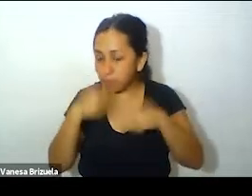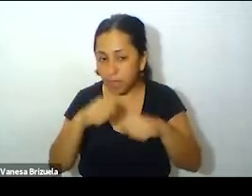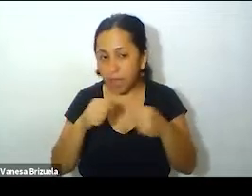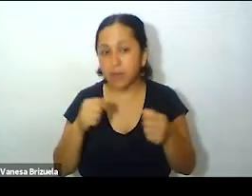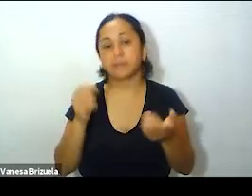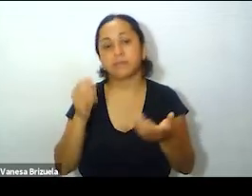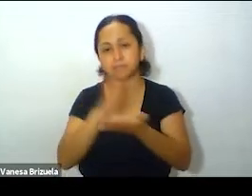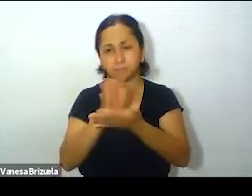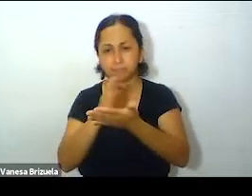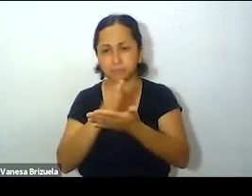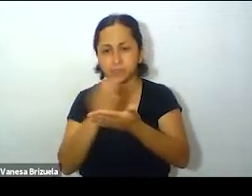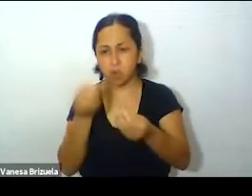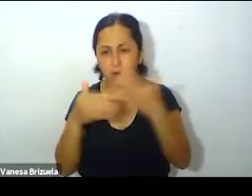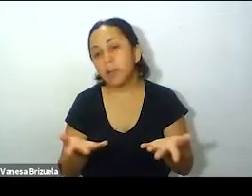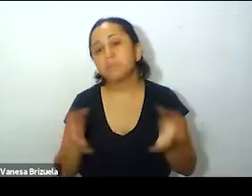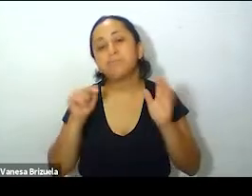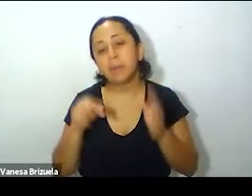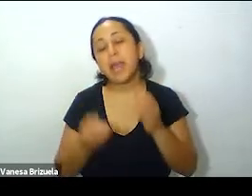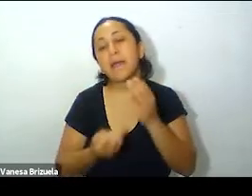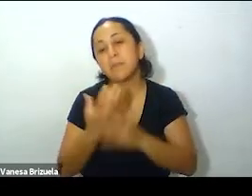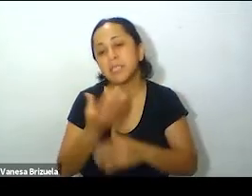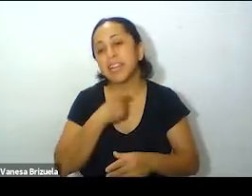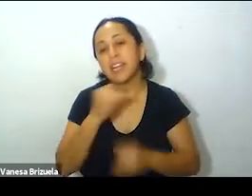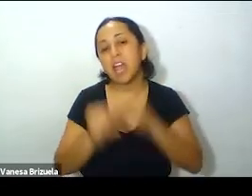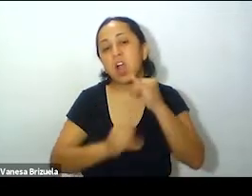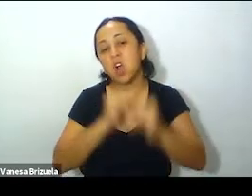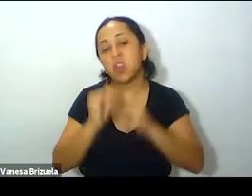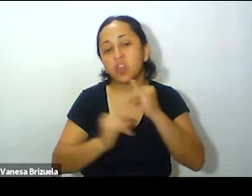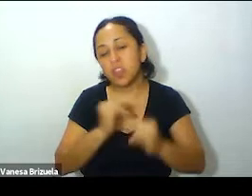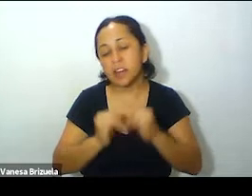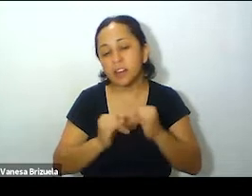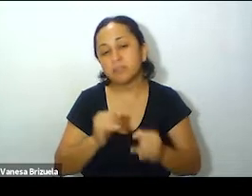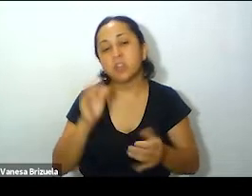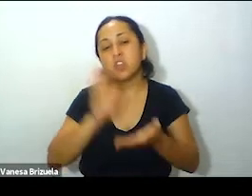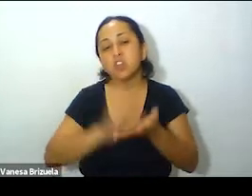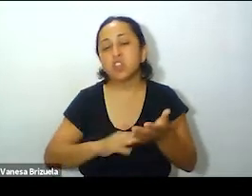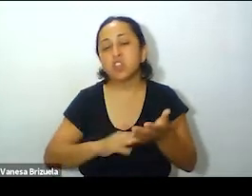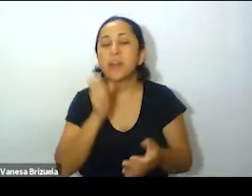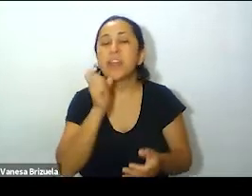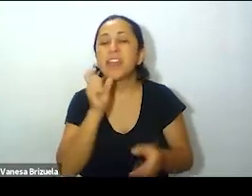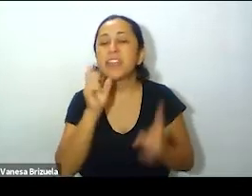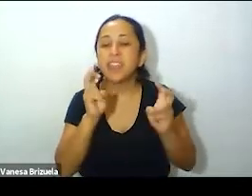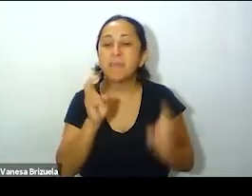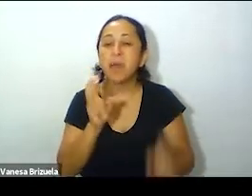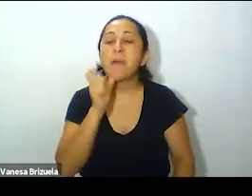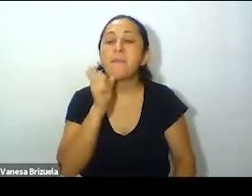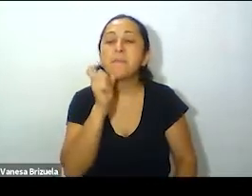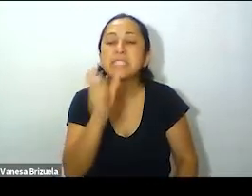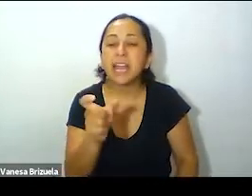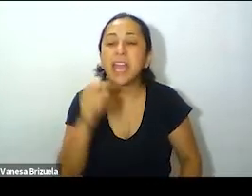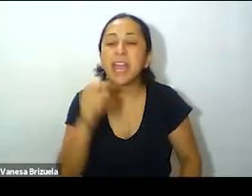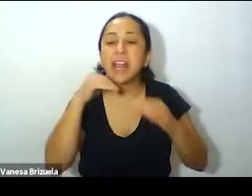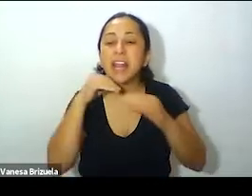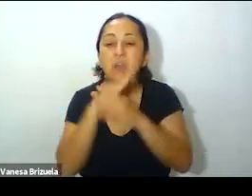secciones de la interfaz. Para empezar, les quería contar que sobre el mensaje lingüístico, que